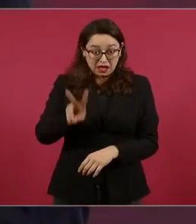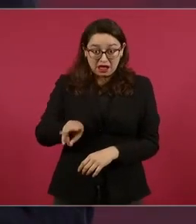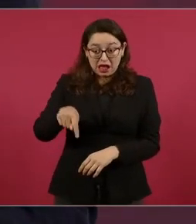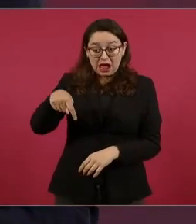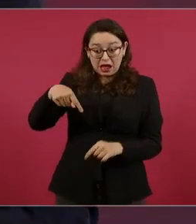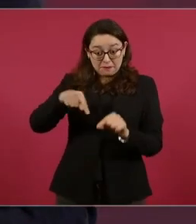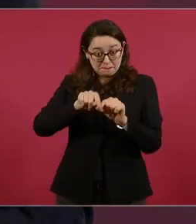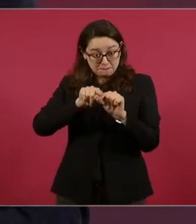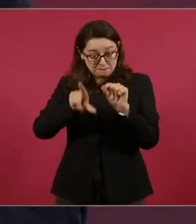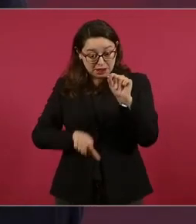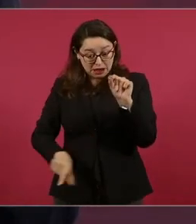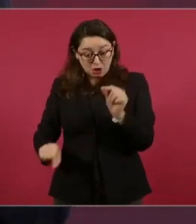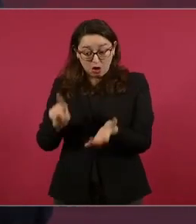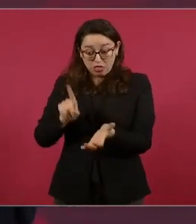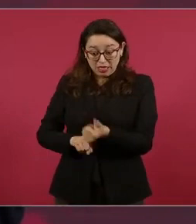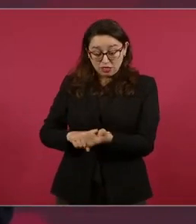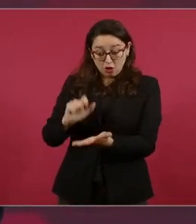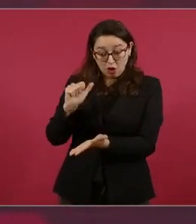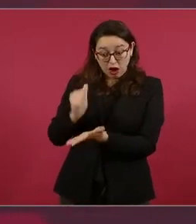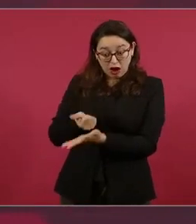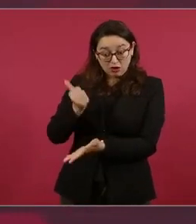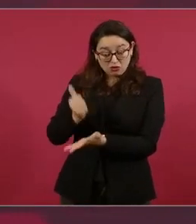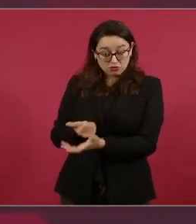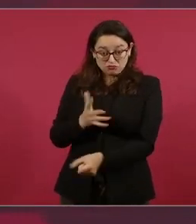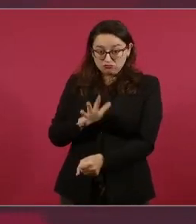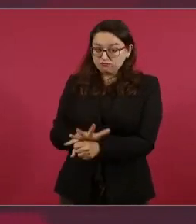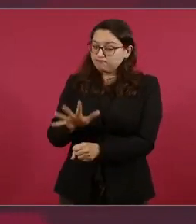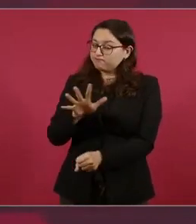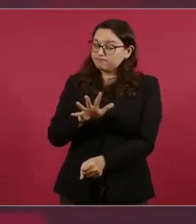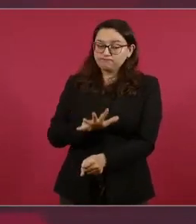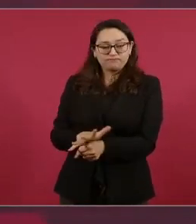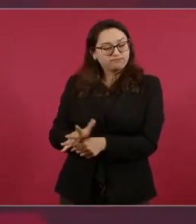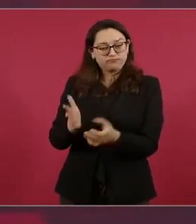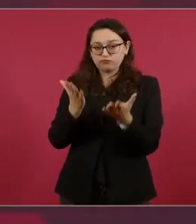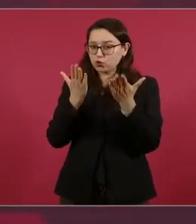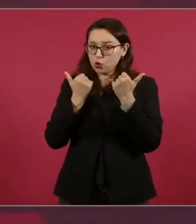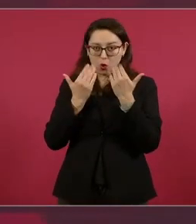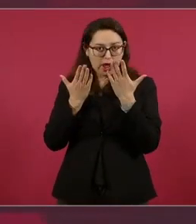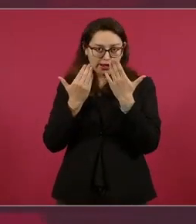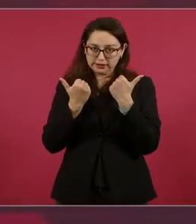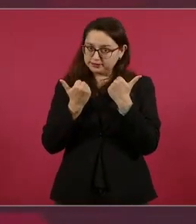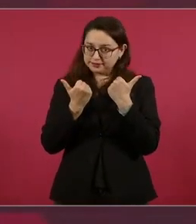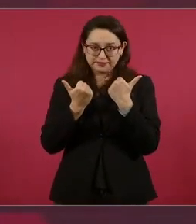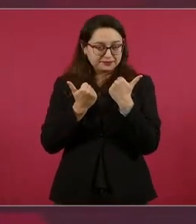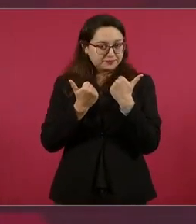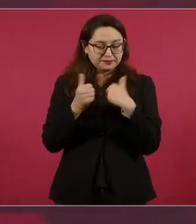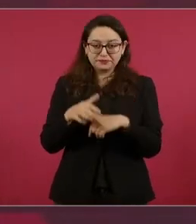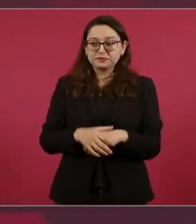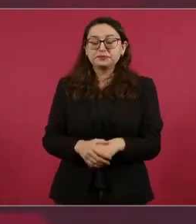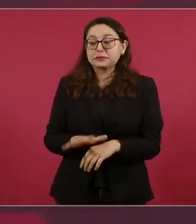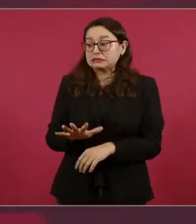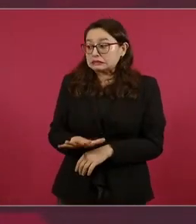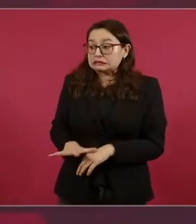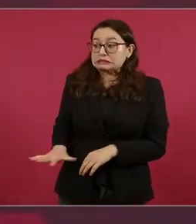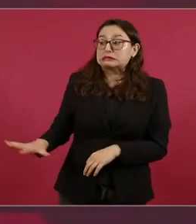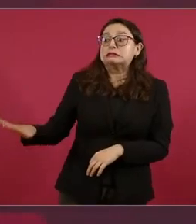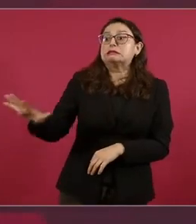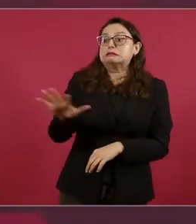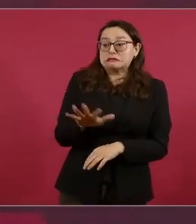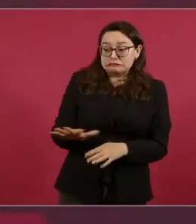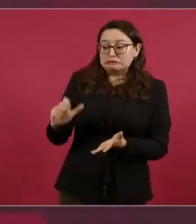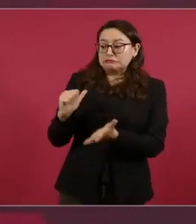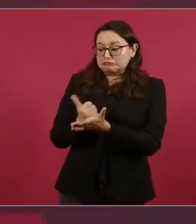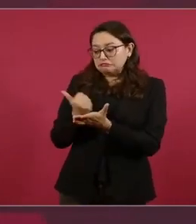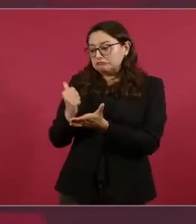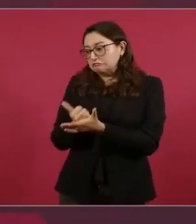deficitarios y se abandonó toda la zona arrocera a pesar de eso hay